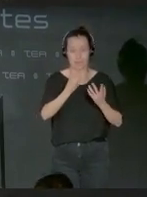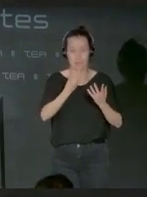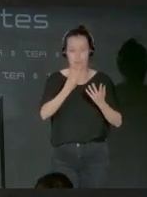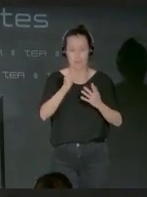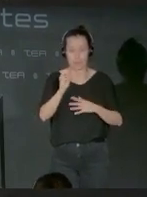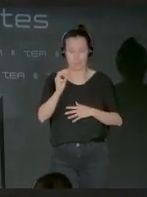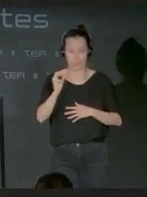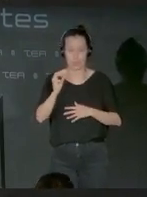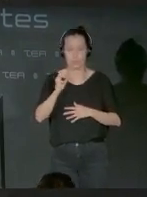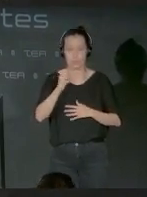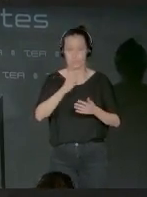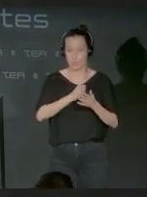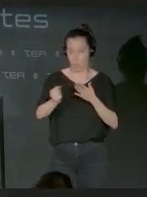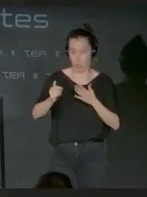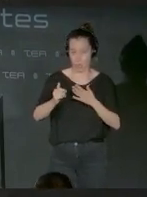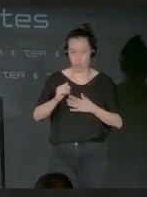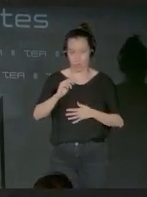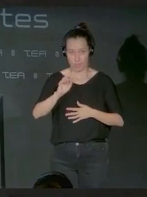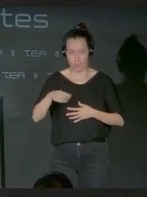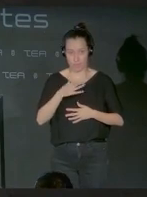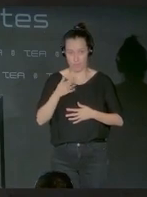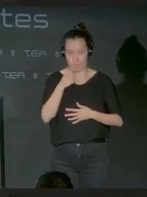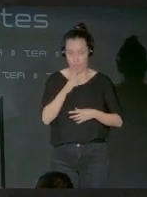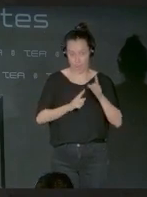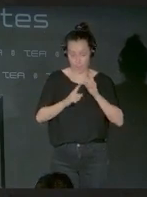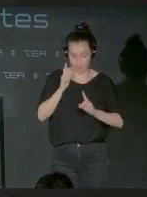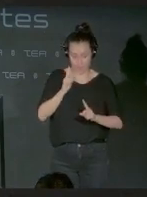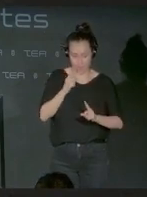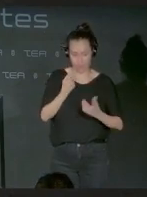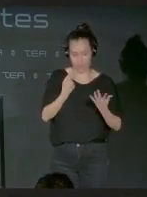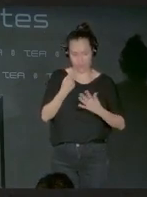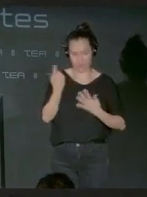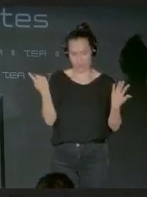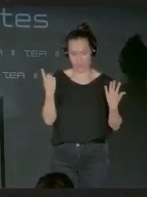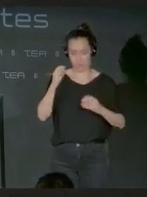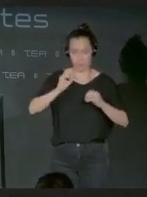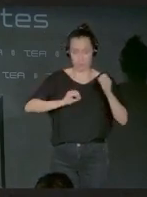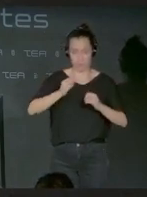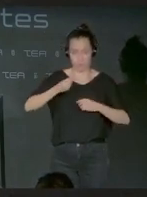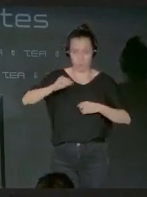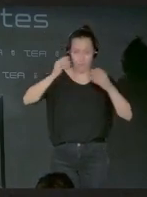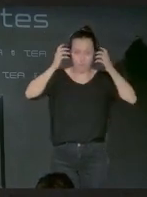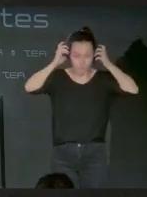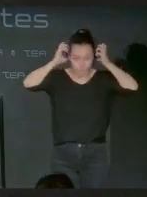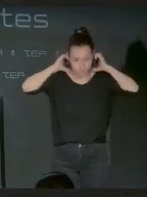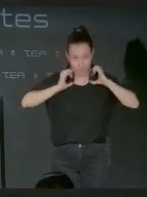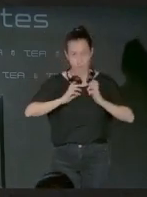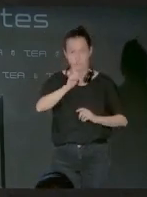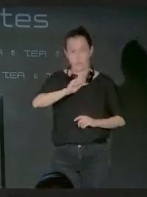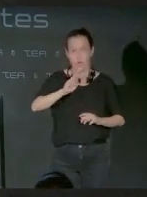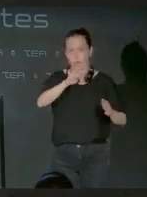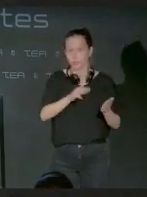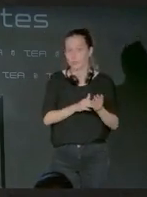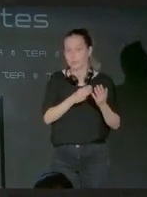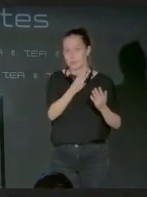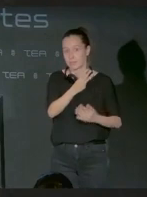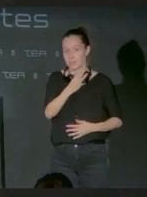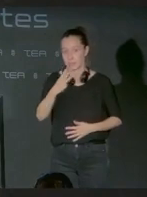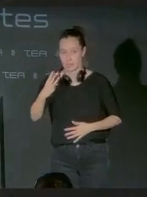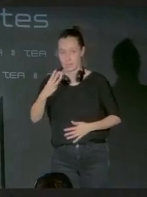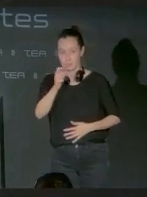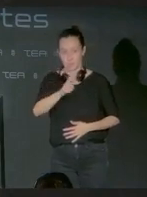16% más del año anterior y emplea a 8.833 profesionales un 10% más